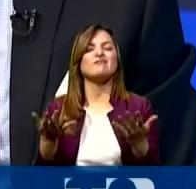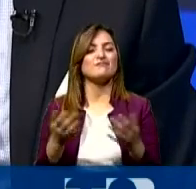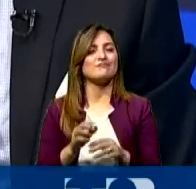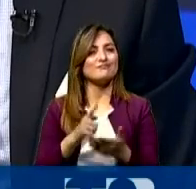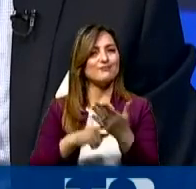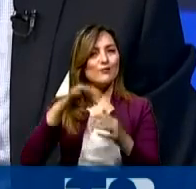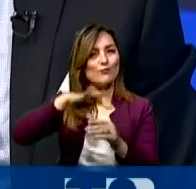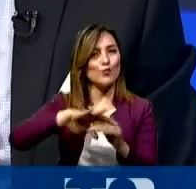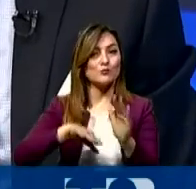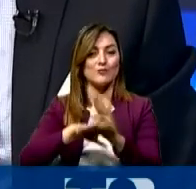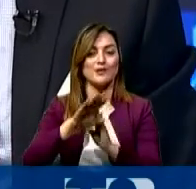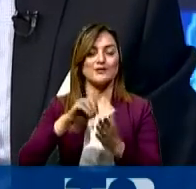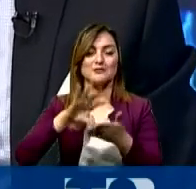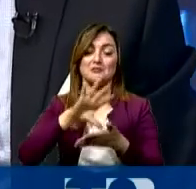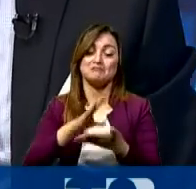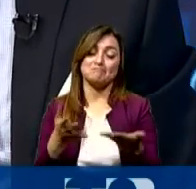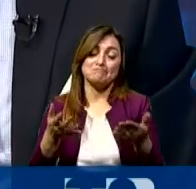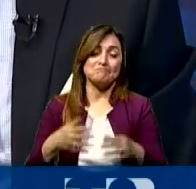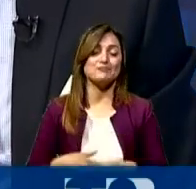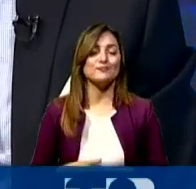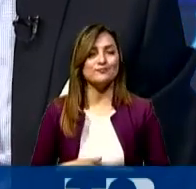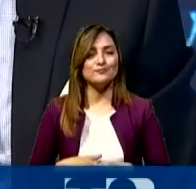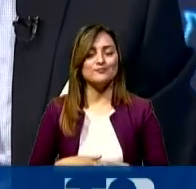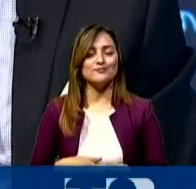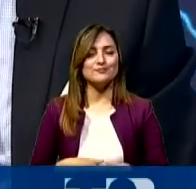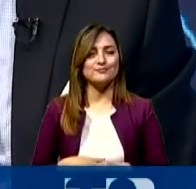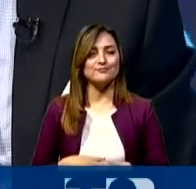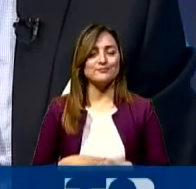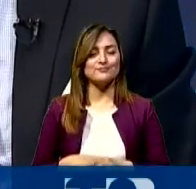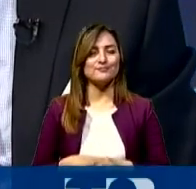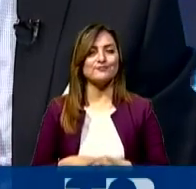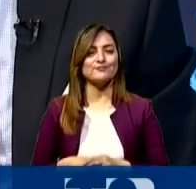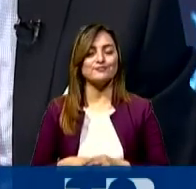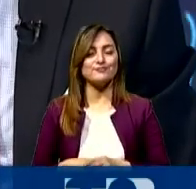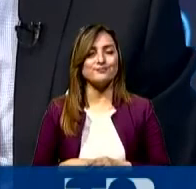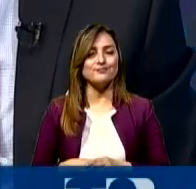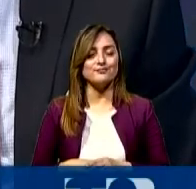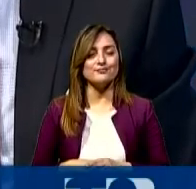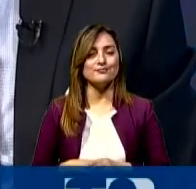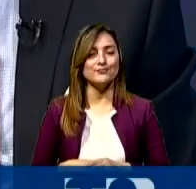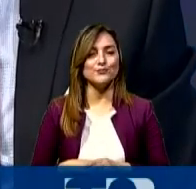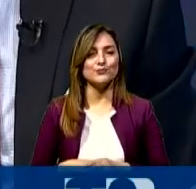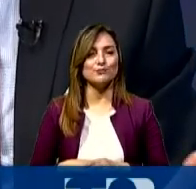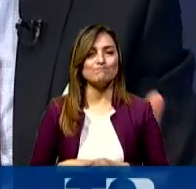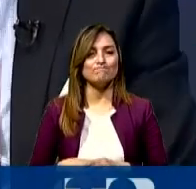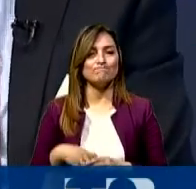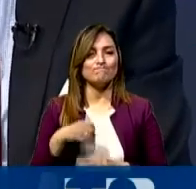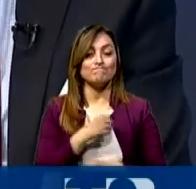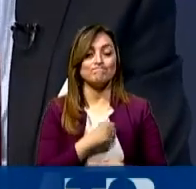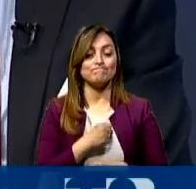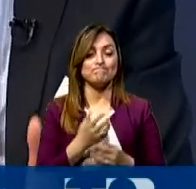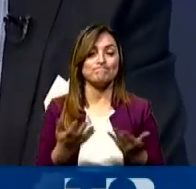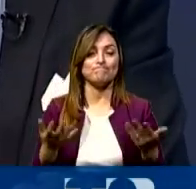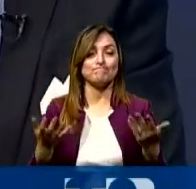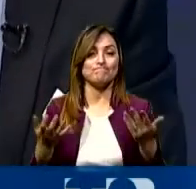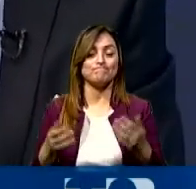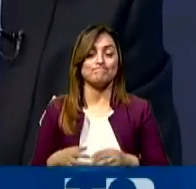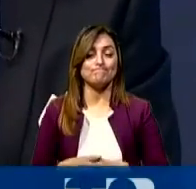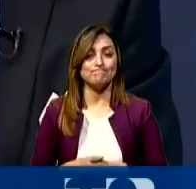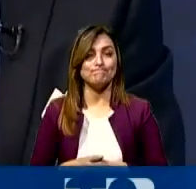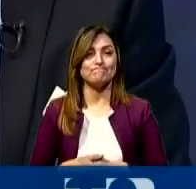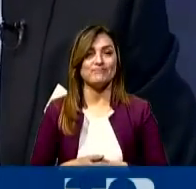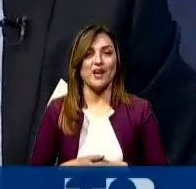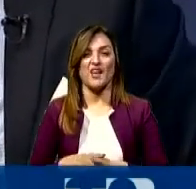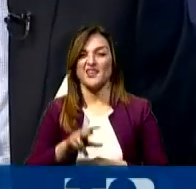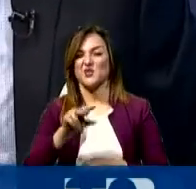de la asamblea bueno esa conclusión me parece que lamentablemente siendo así no debería ser